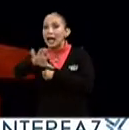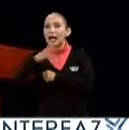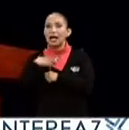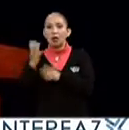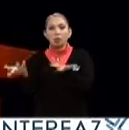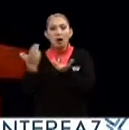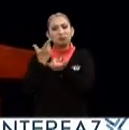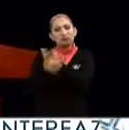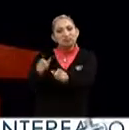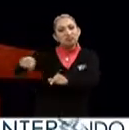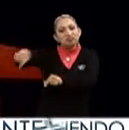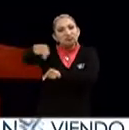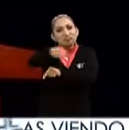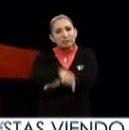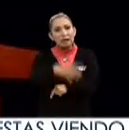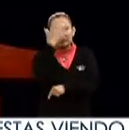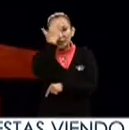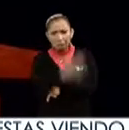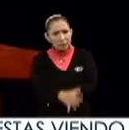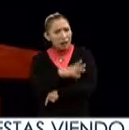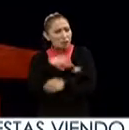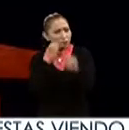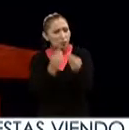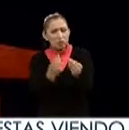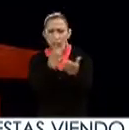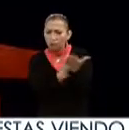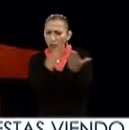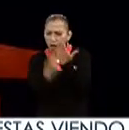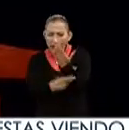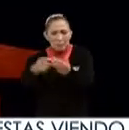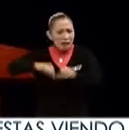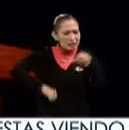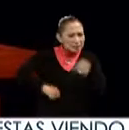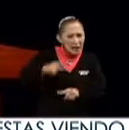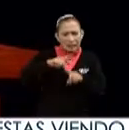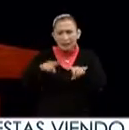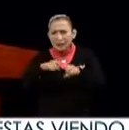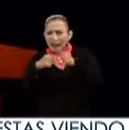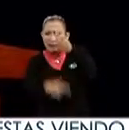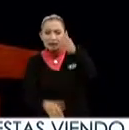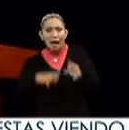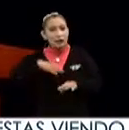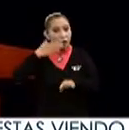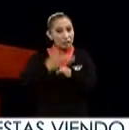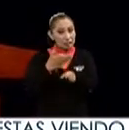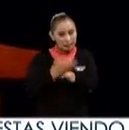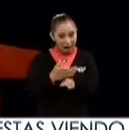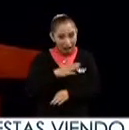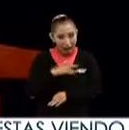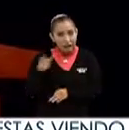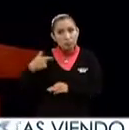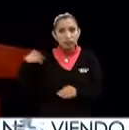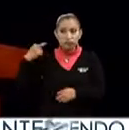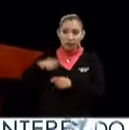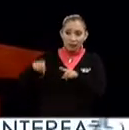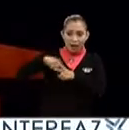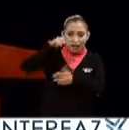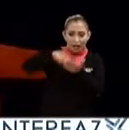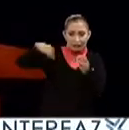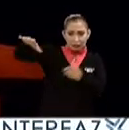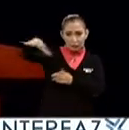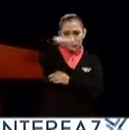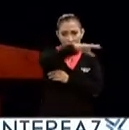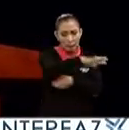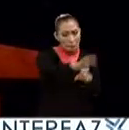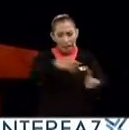no formales. Sabemos que son muchos los programas y acciones que en este sentido se llevan a cabo y desde los distintos